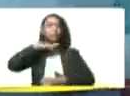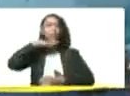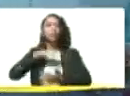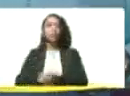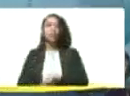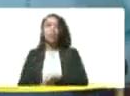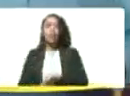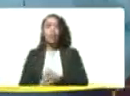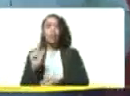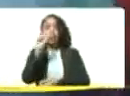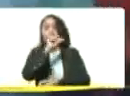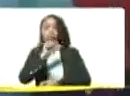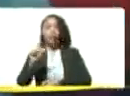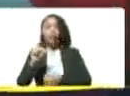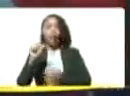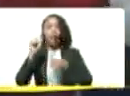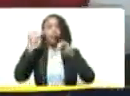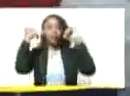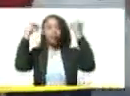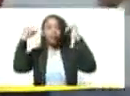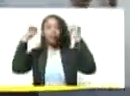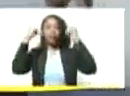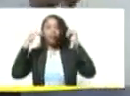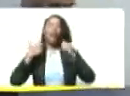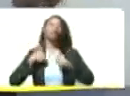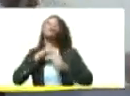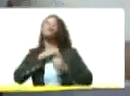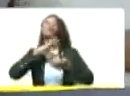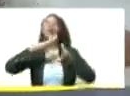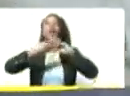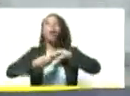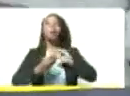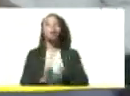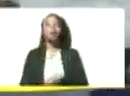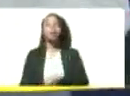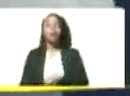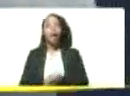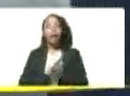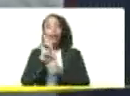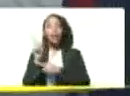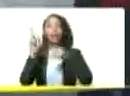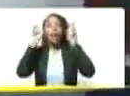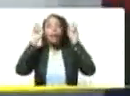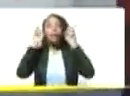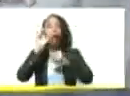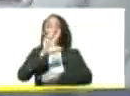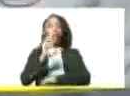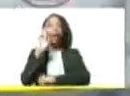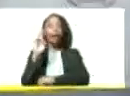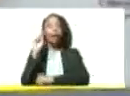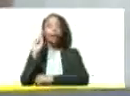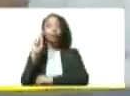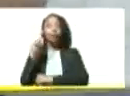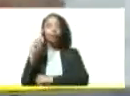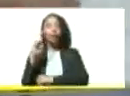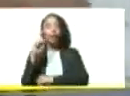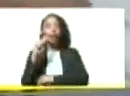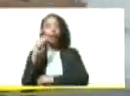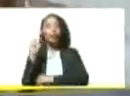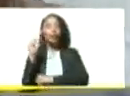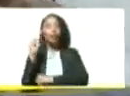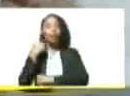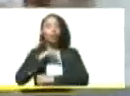la semana aniversaria de nuestros CLAC, entre ellas en el marco de las 3R.NET,